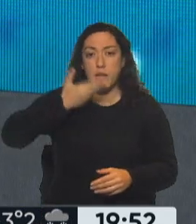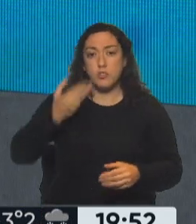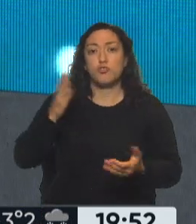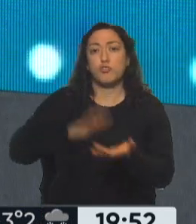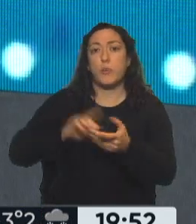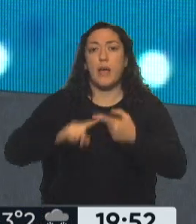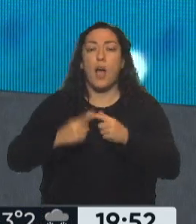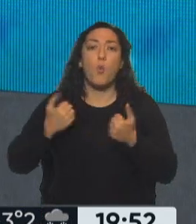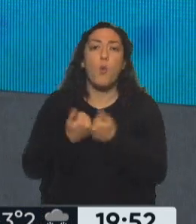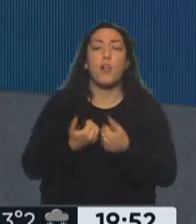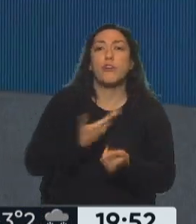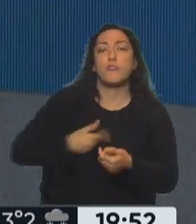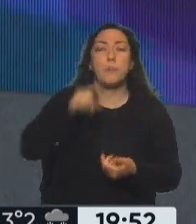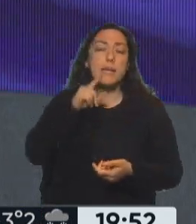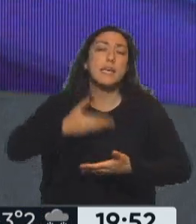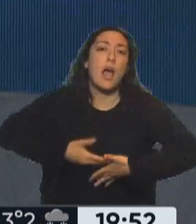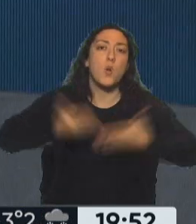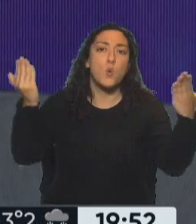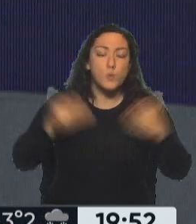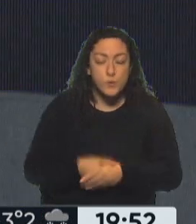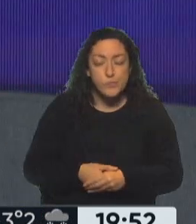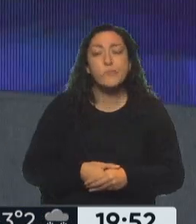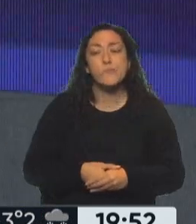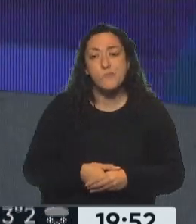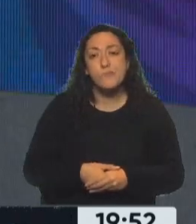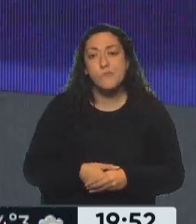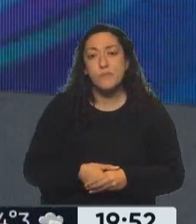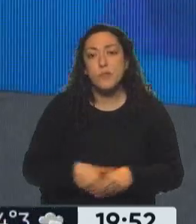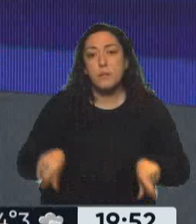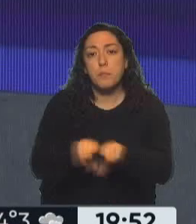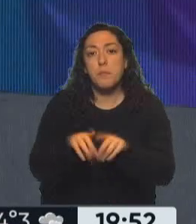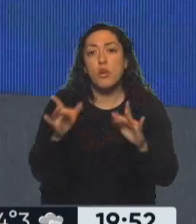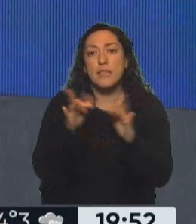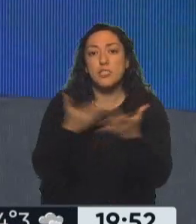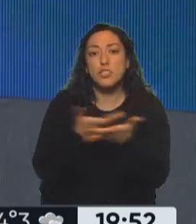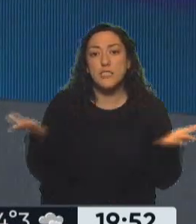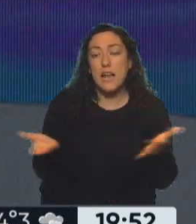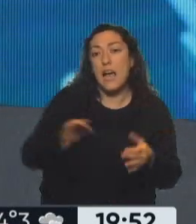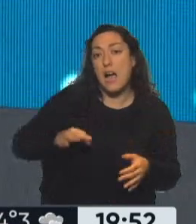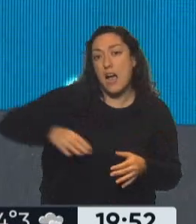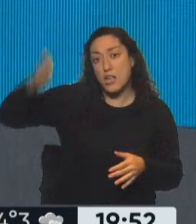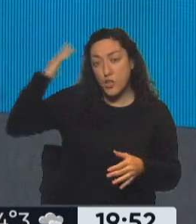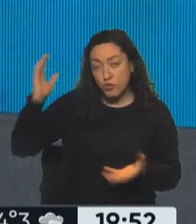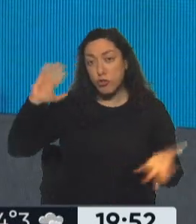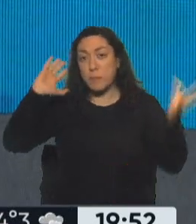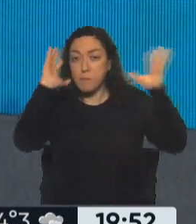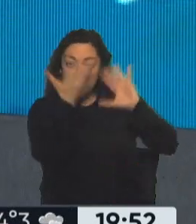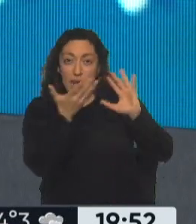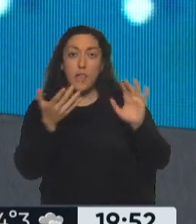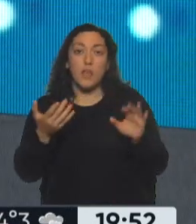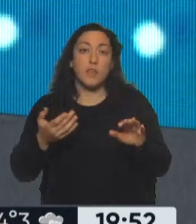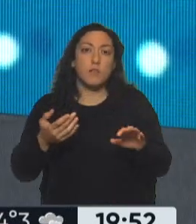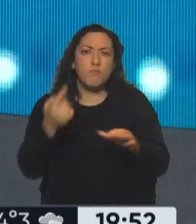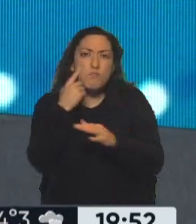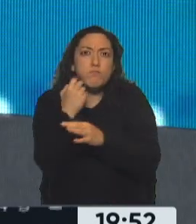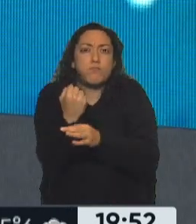el acuerdo con el fondo y en las redes sociales, según hemos visto interesante. A ver. desde hace unos años, Milei se hizo conocido a partir